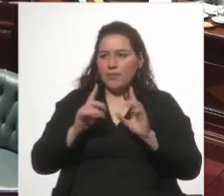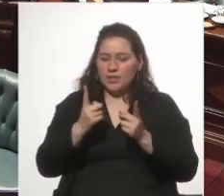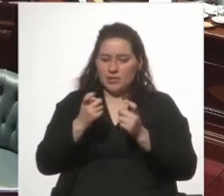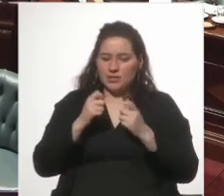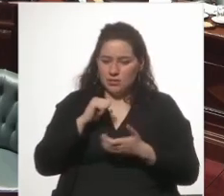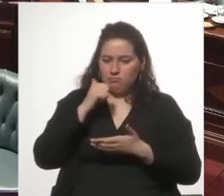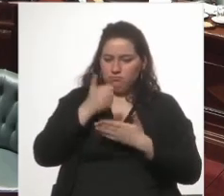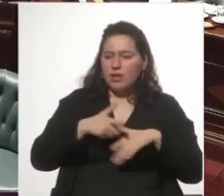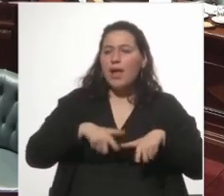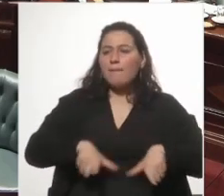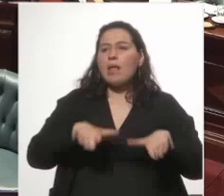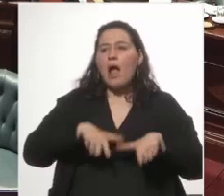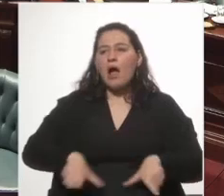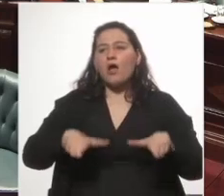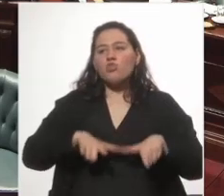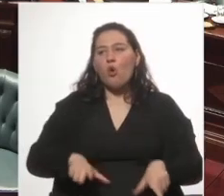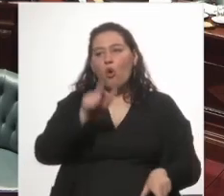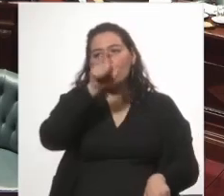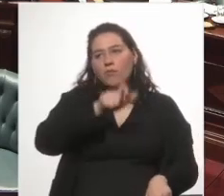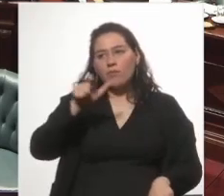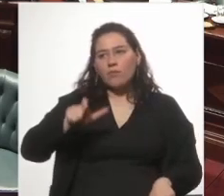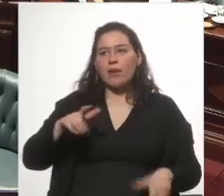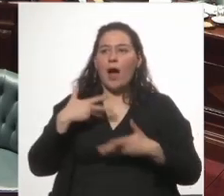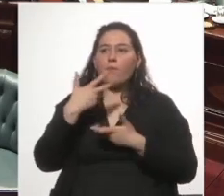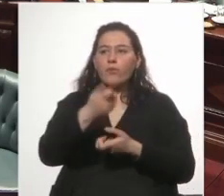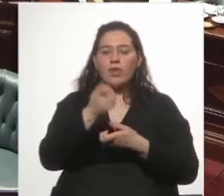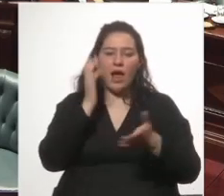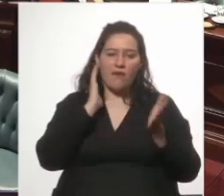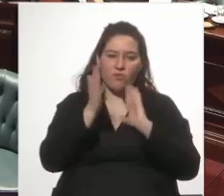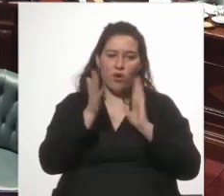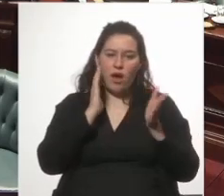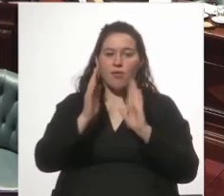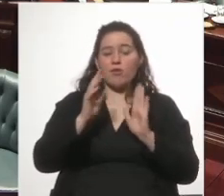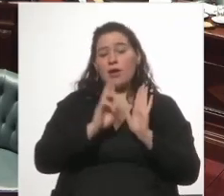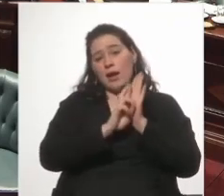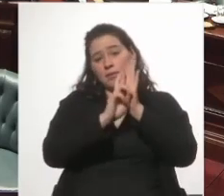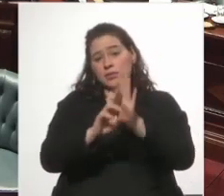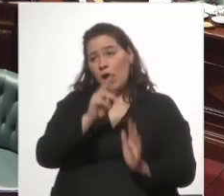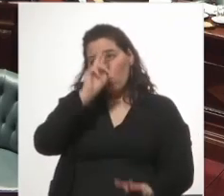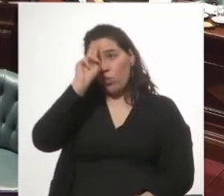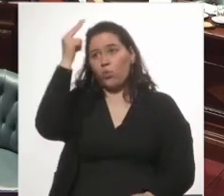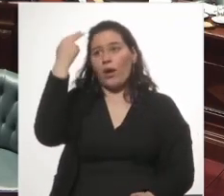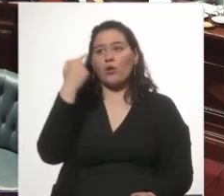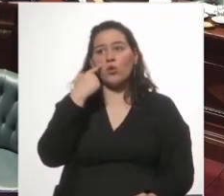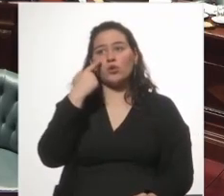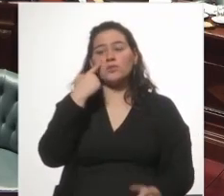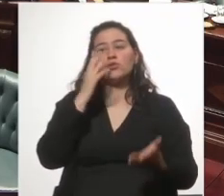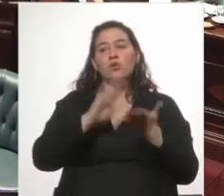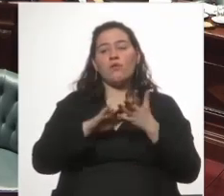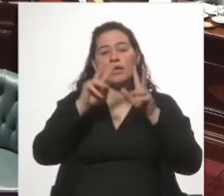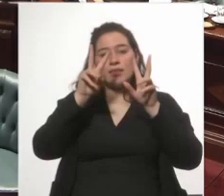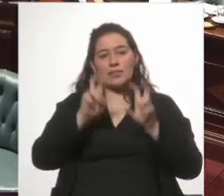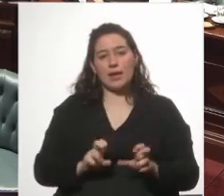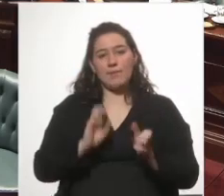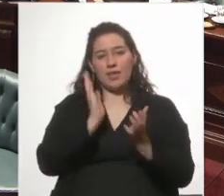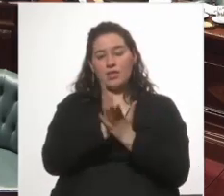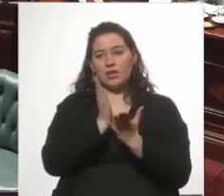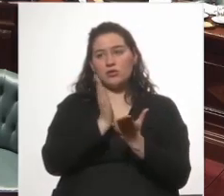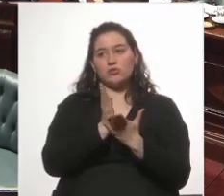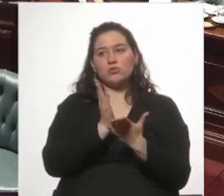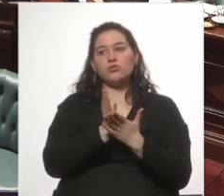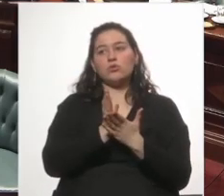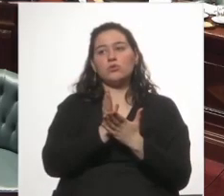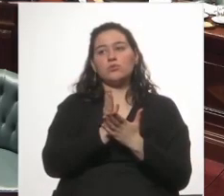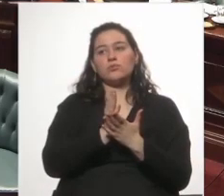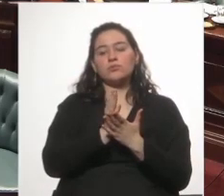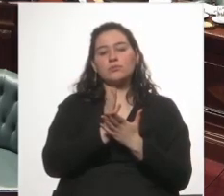nuestros embajadores para respaldar a los abogados que patrocinaban al país con conocimiento de las materias y derecho correspondiente a los litigios